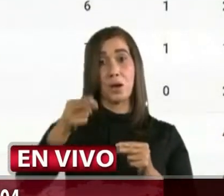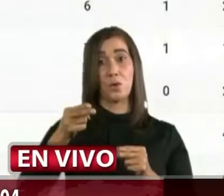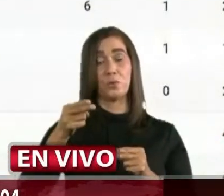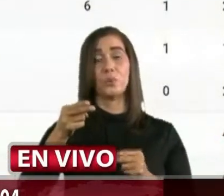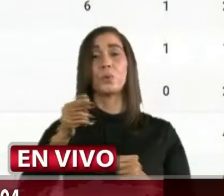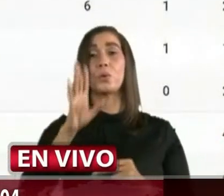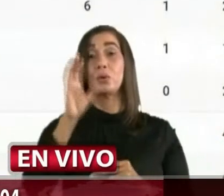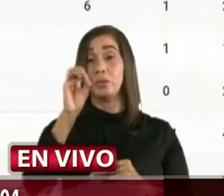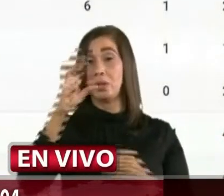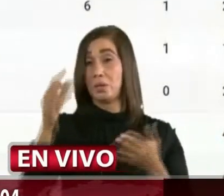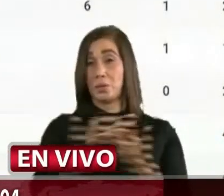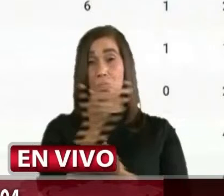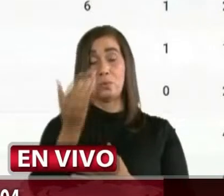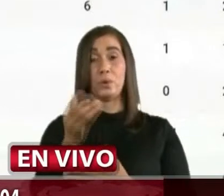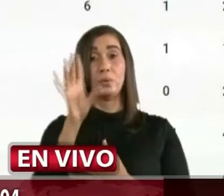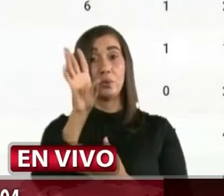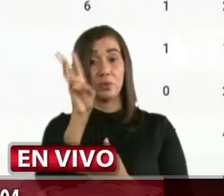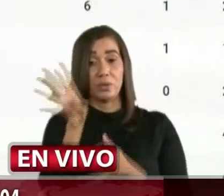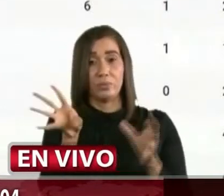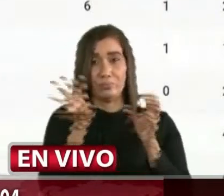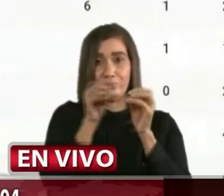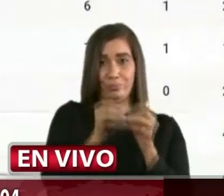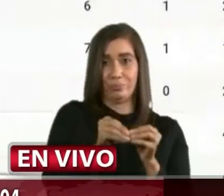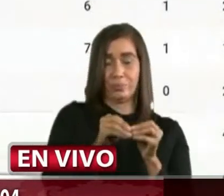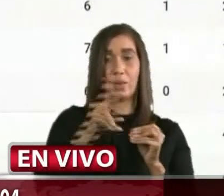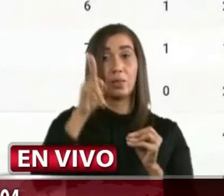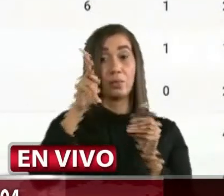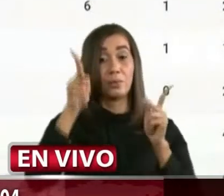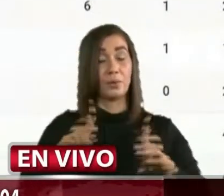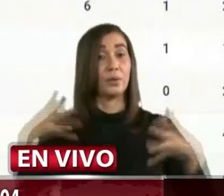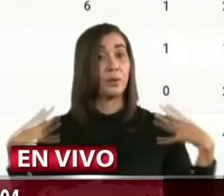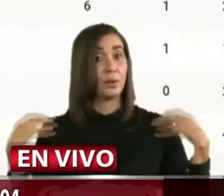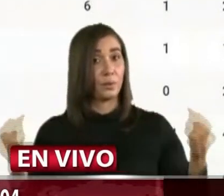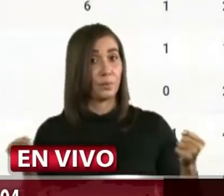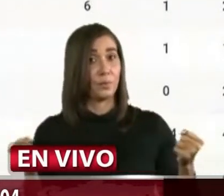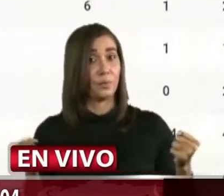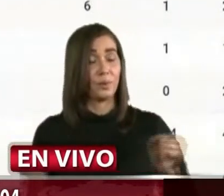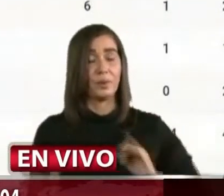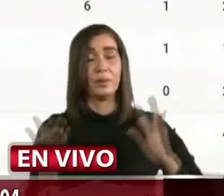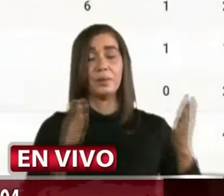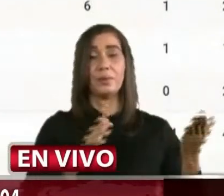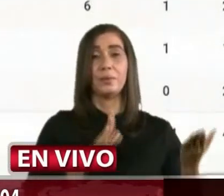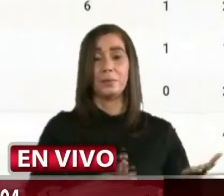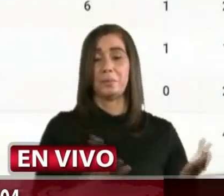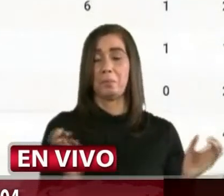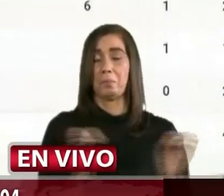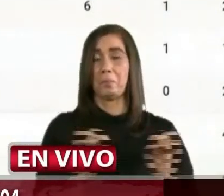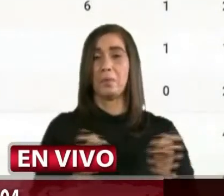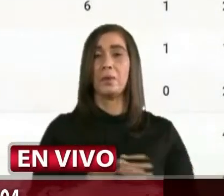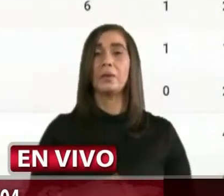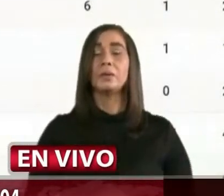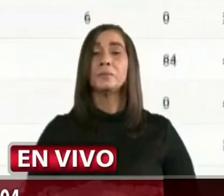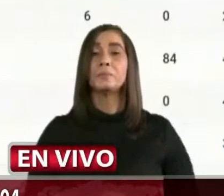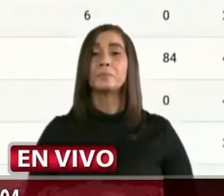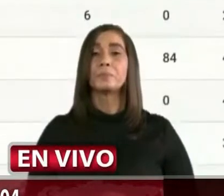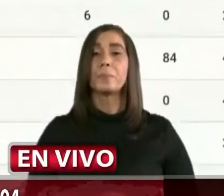casos nuevos, 6 acumulados, 2 recuperados, 0 casos de